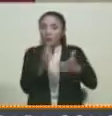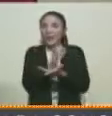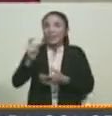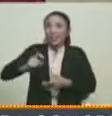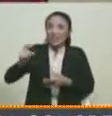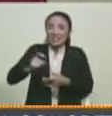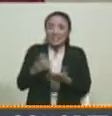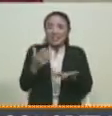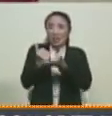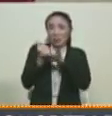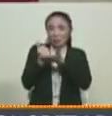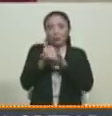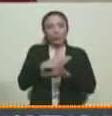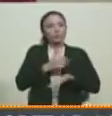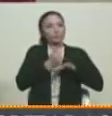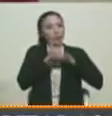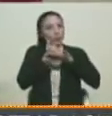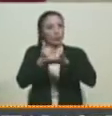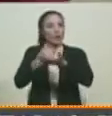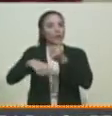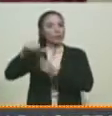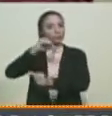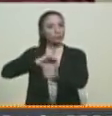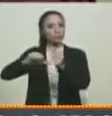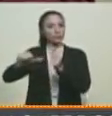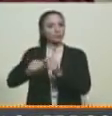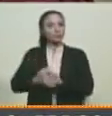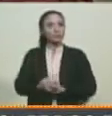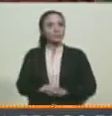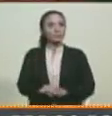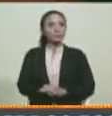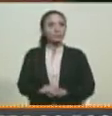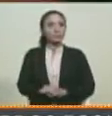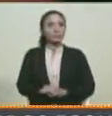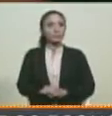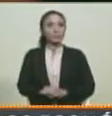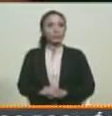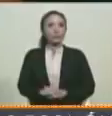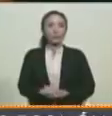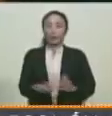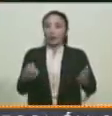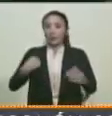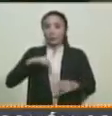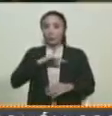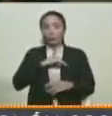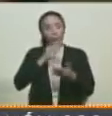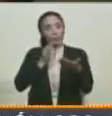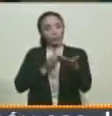necesidades. Y sin lugar a dudas nosotros hemos avanzado.